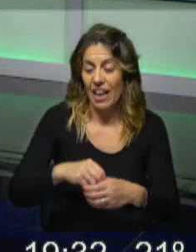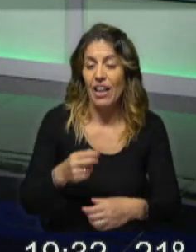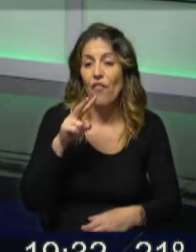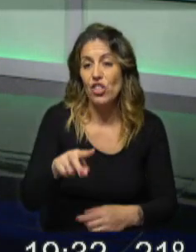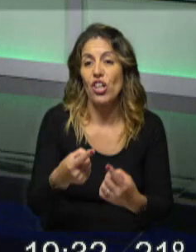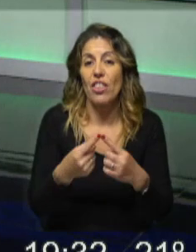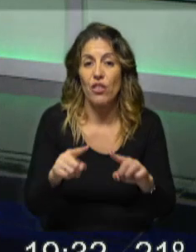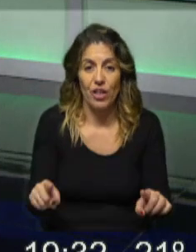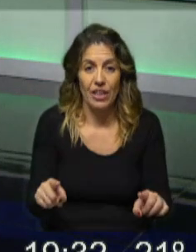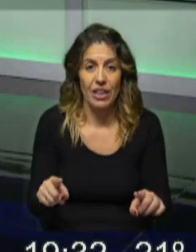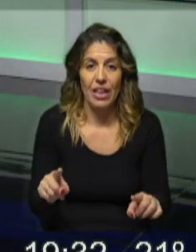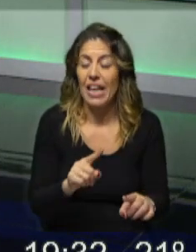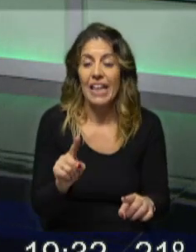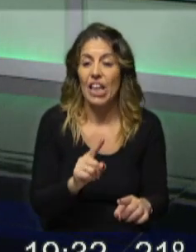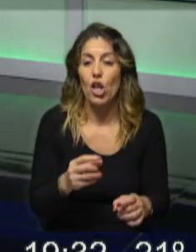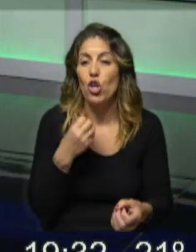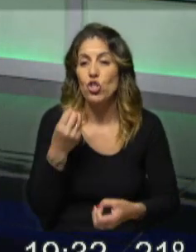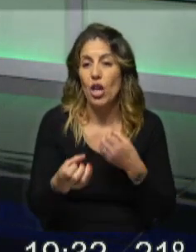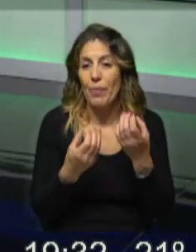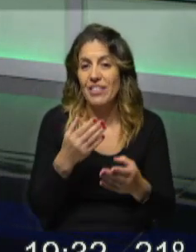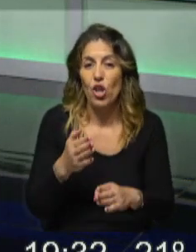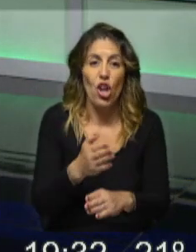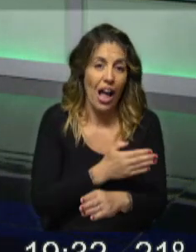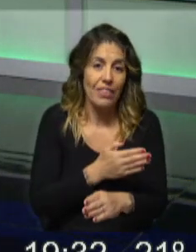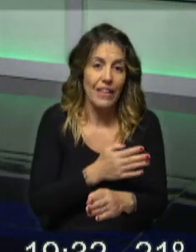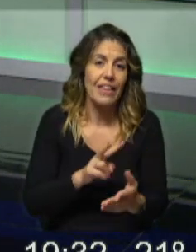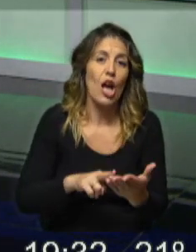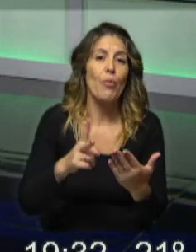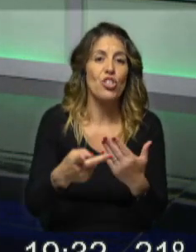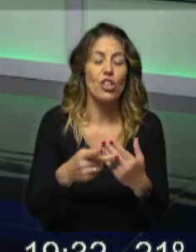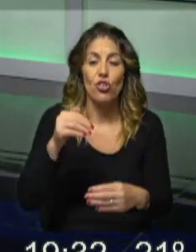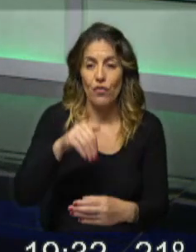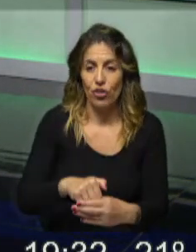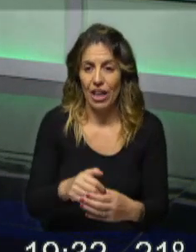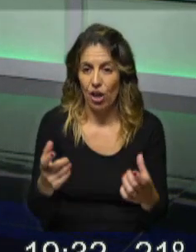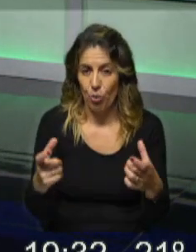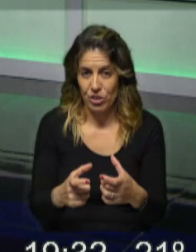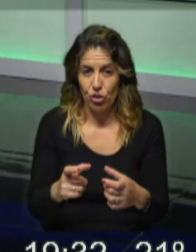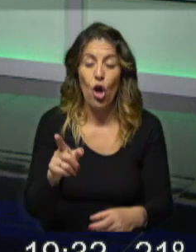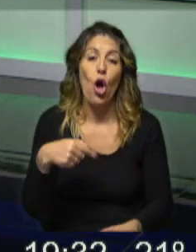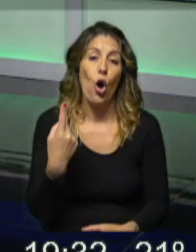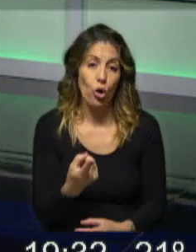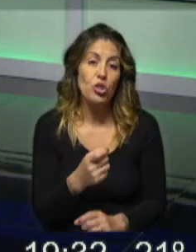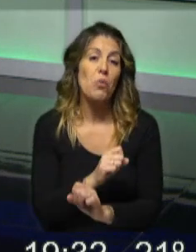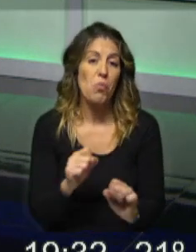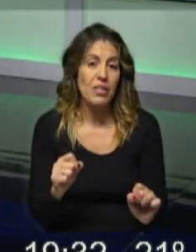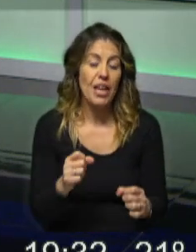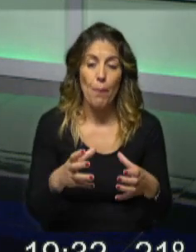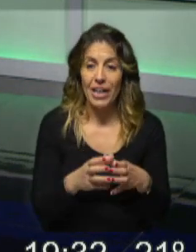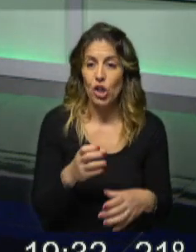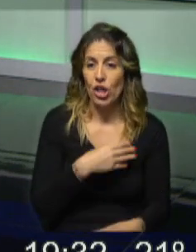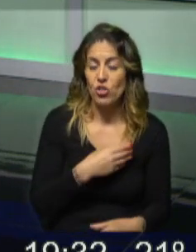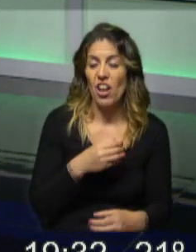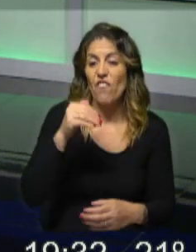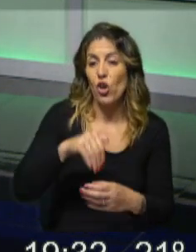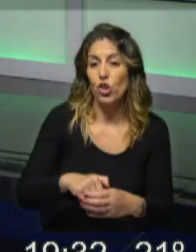distintas y que no se expresaron antes de que el proyecto se votará en Comisión otra lectura puede ser el partido nacional votó